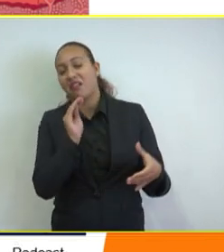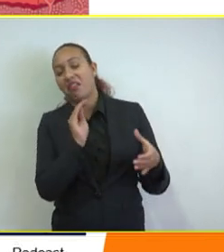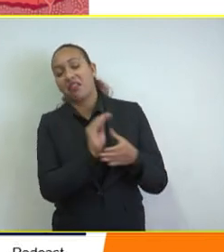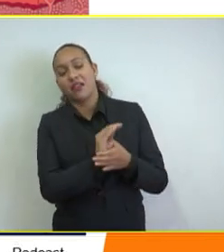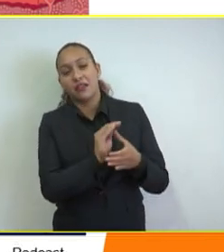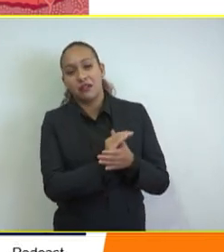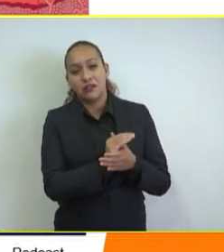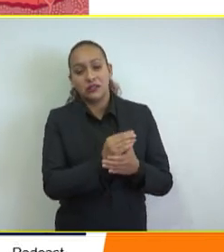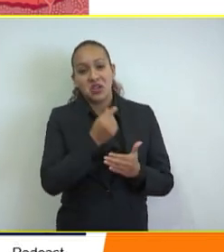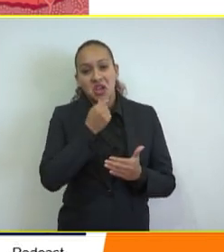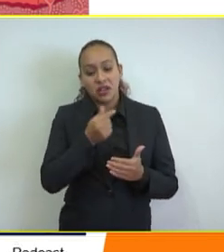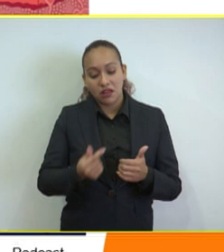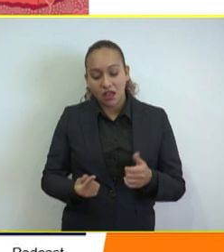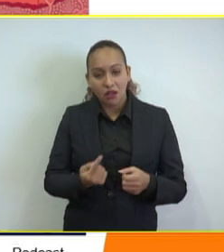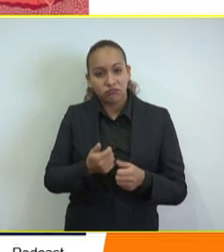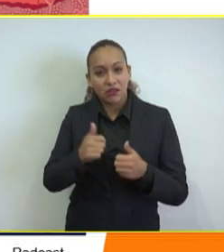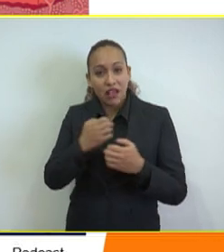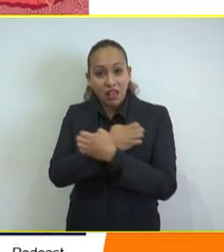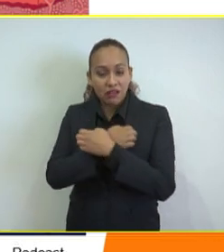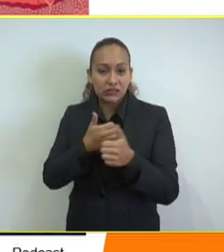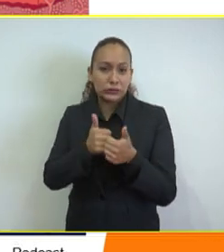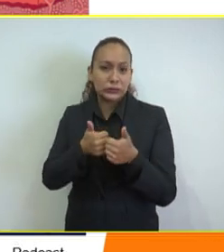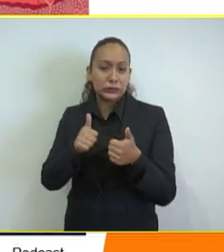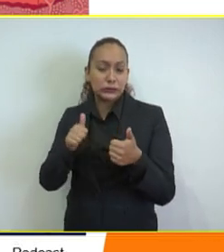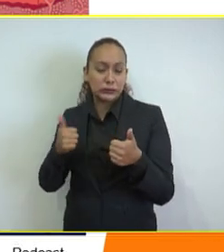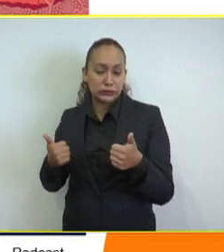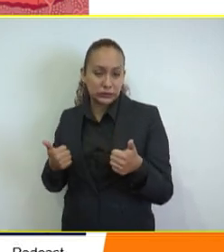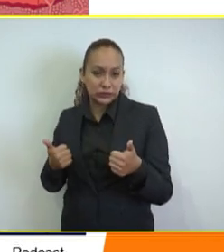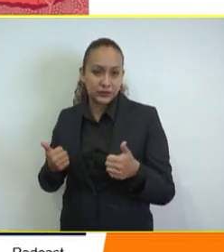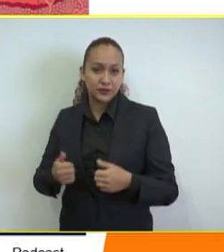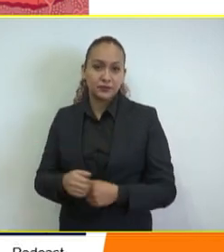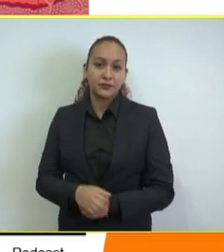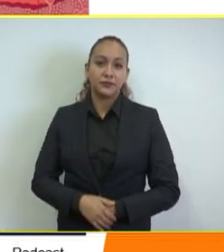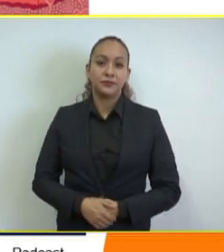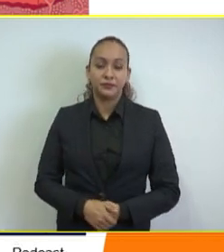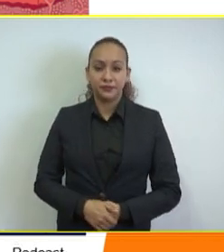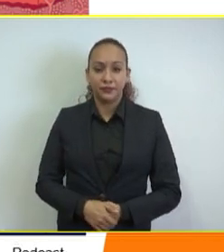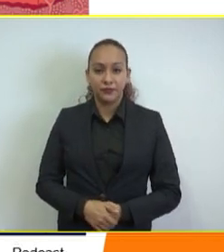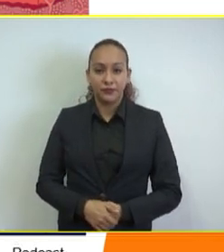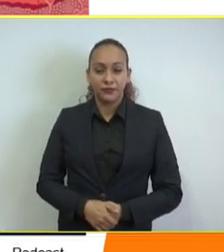los organismos crean guías rígidas, desactualizadas.